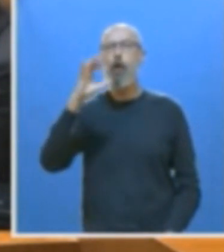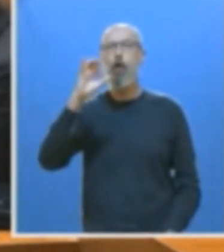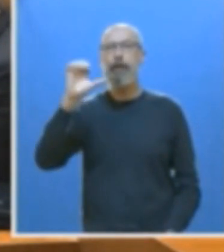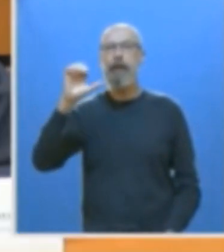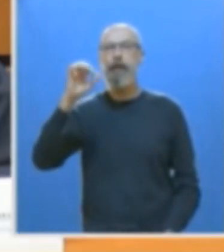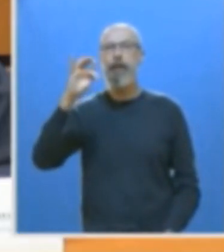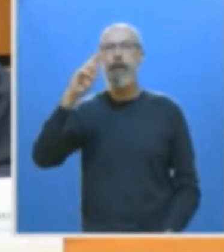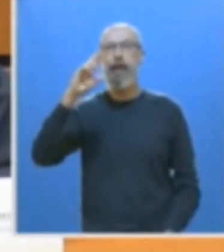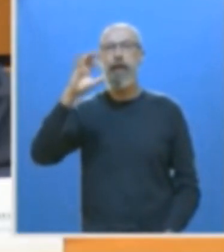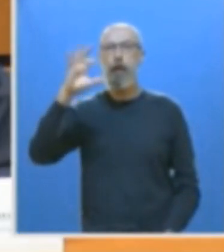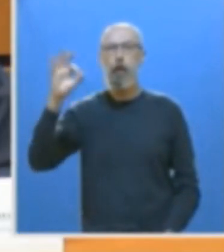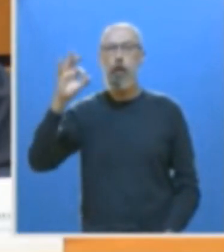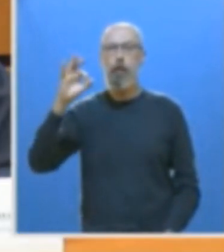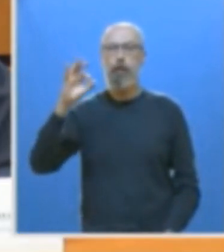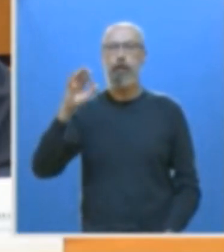Sí.